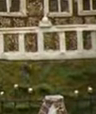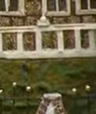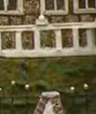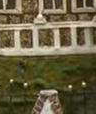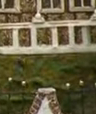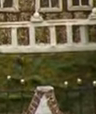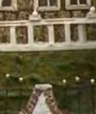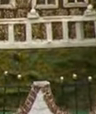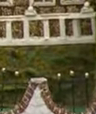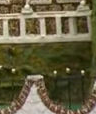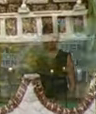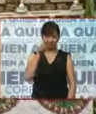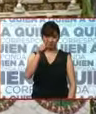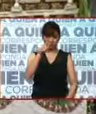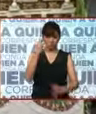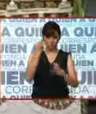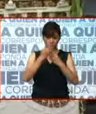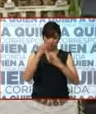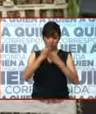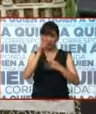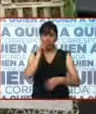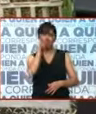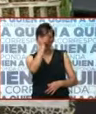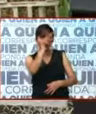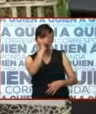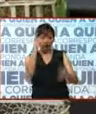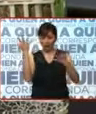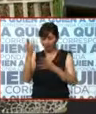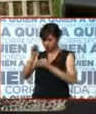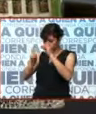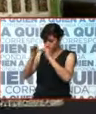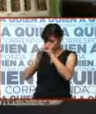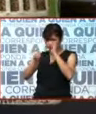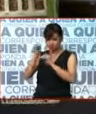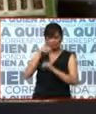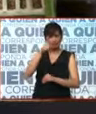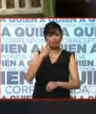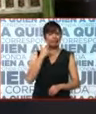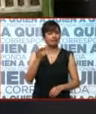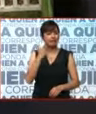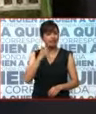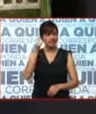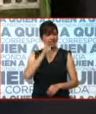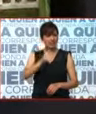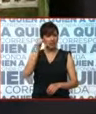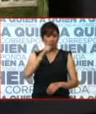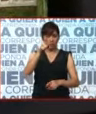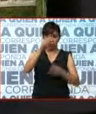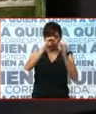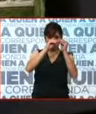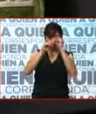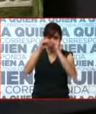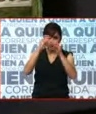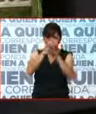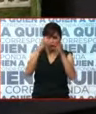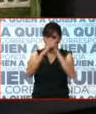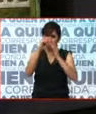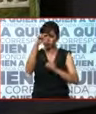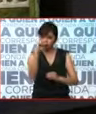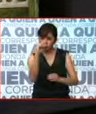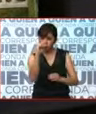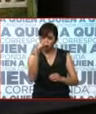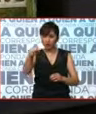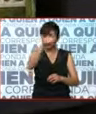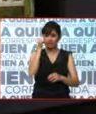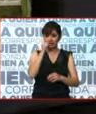Ándale, ¿qué tal? O sea, lo que vea se lo despache. Exactamente, y un trabajo de mucha dedicación porque son piezas pues muy chiquitas, ¿no? Y se necesita estar ahí